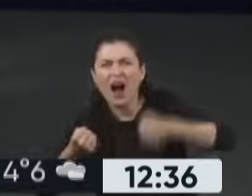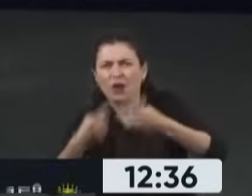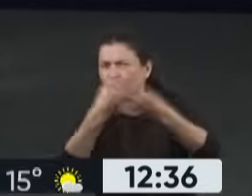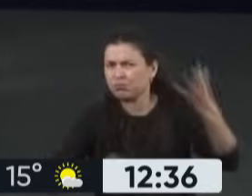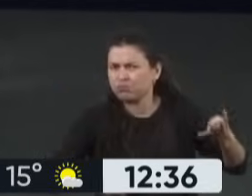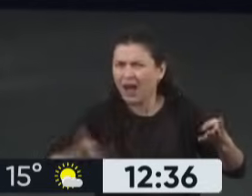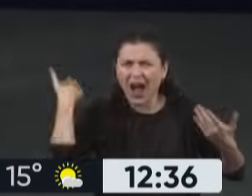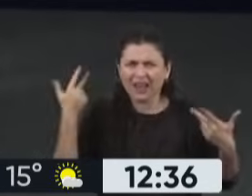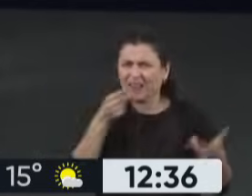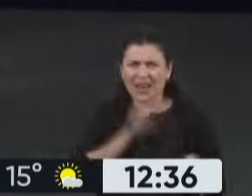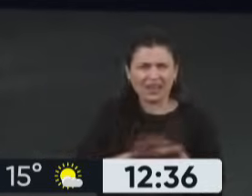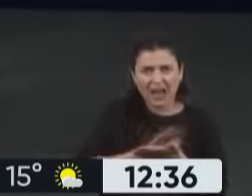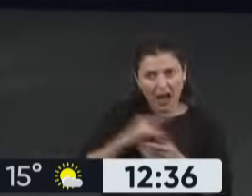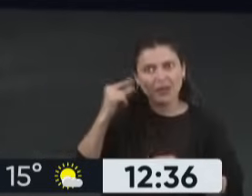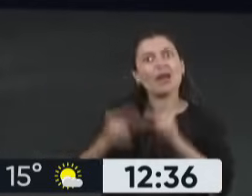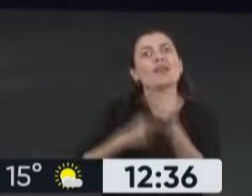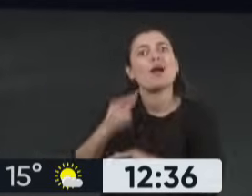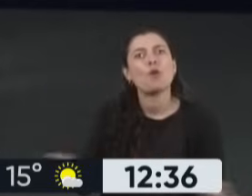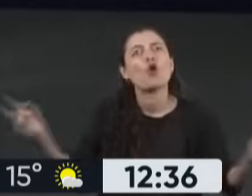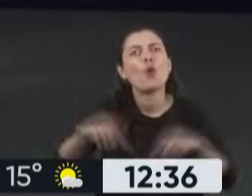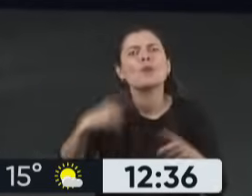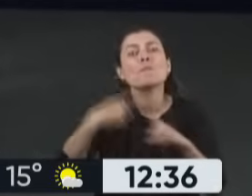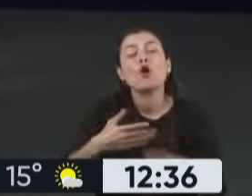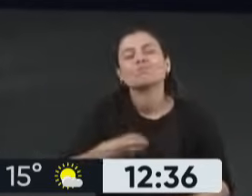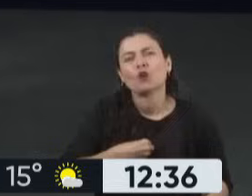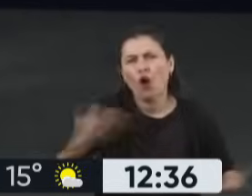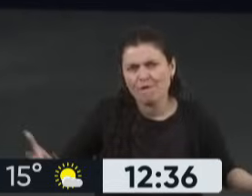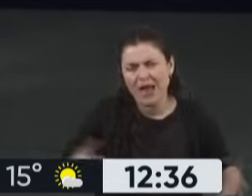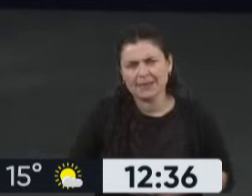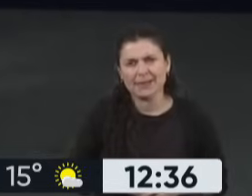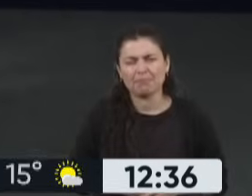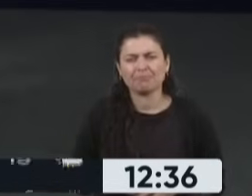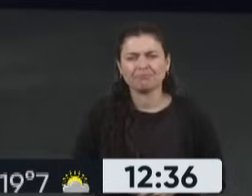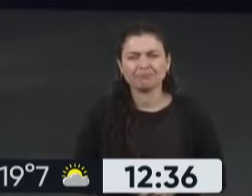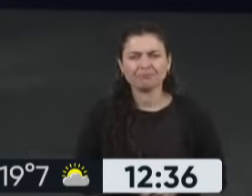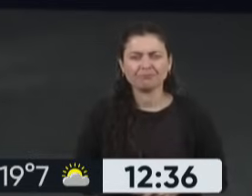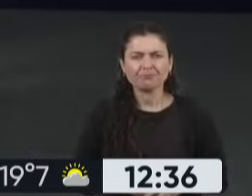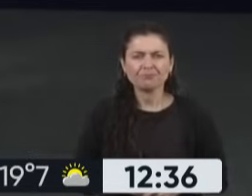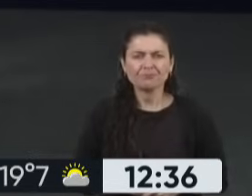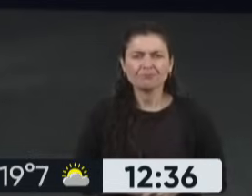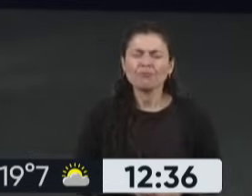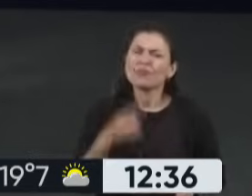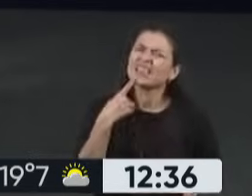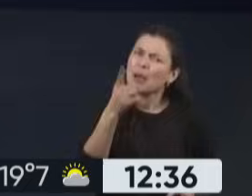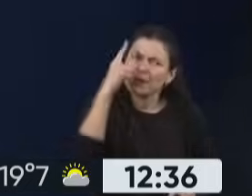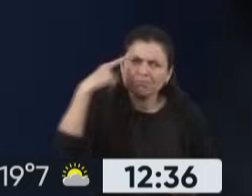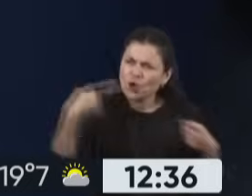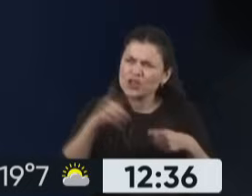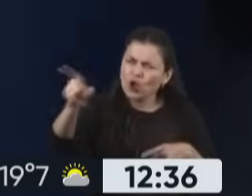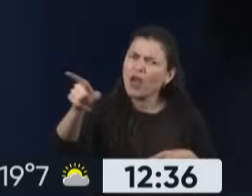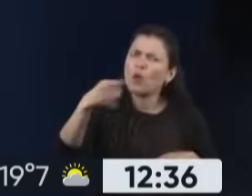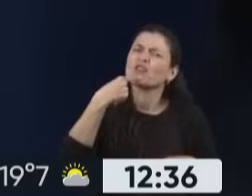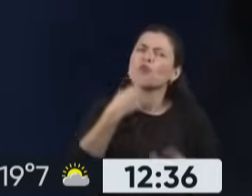lejos en lo que disiento con la pregunta, es en lo que decís que afecte al 10% de los